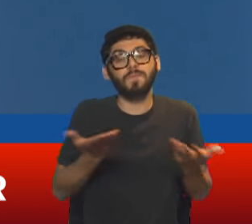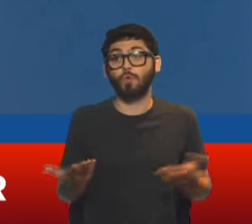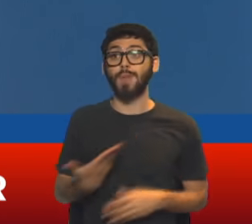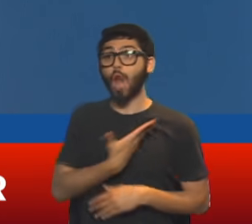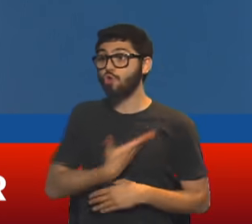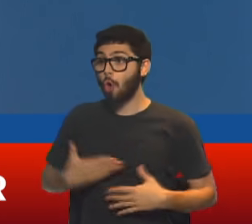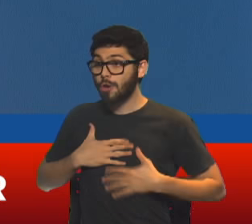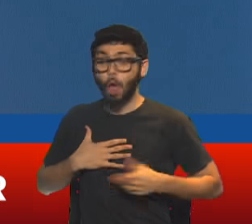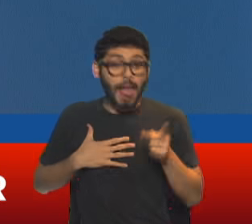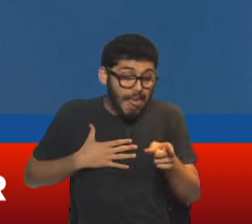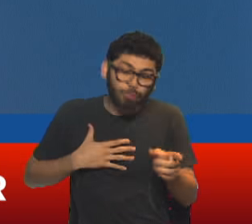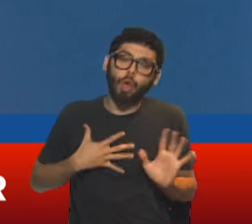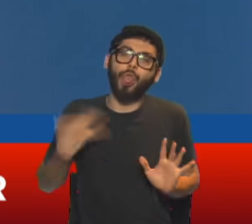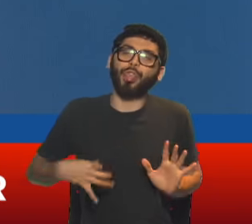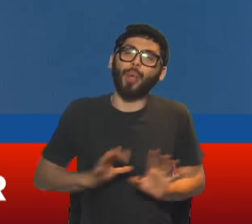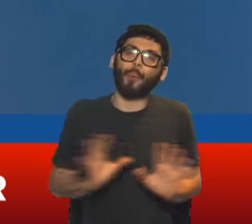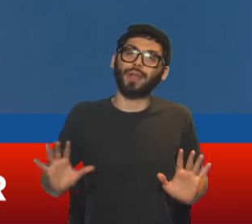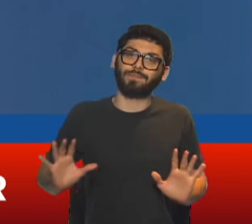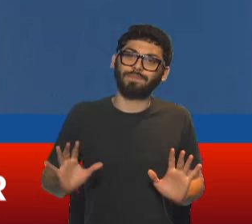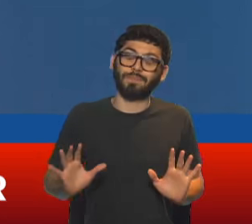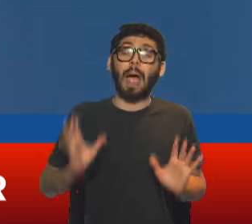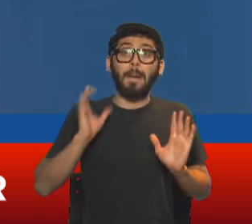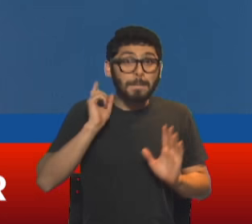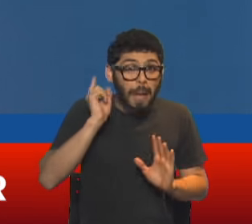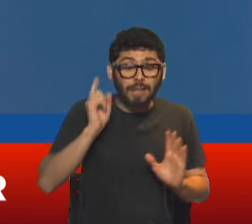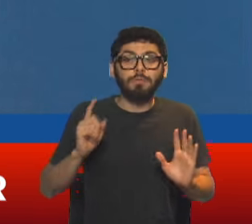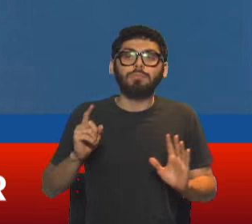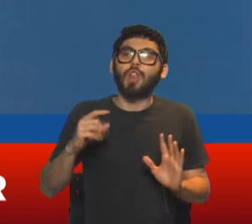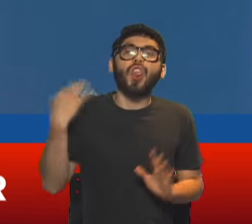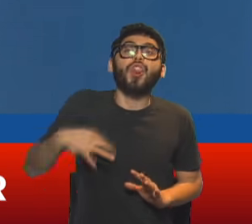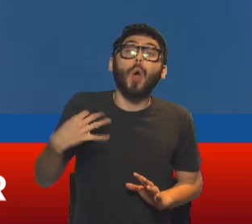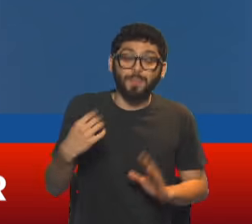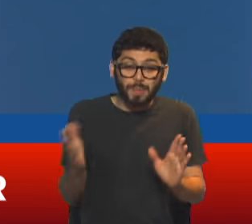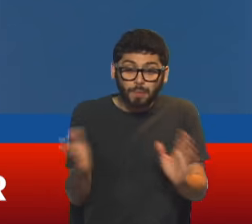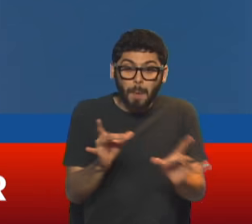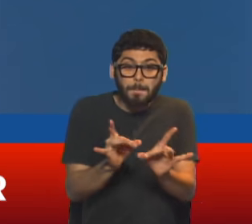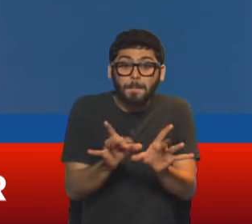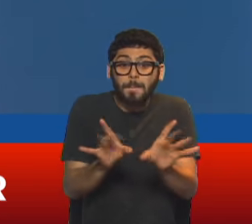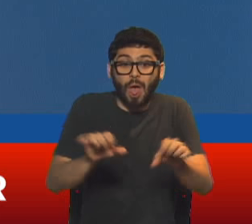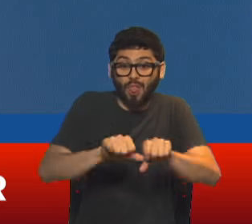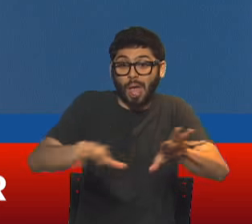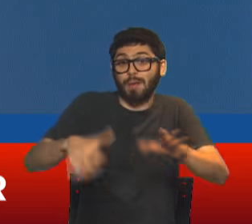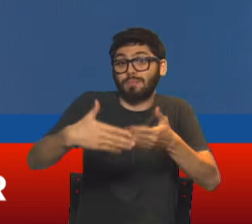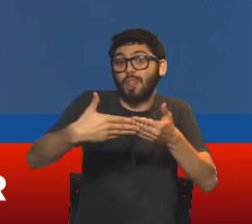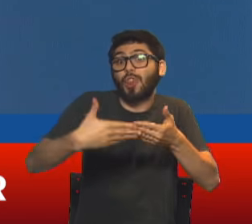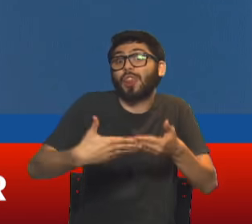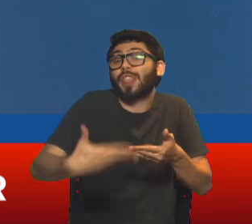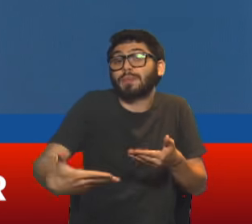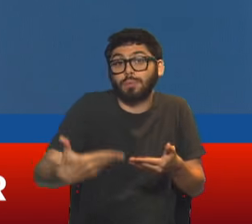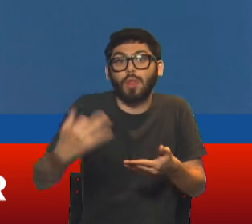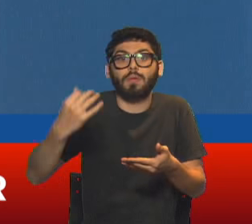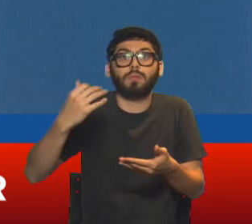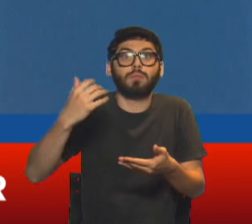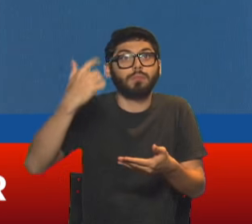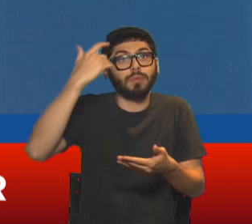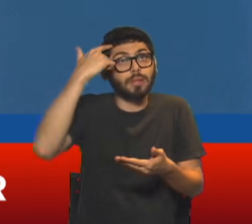gobierno eso es una prioridad y es una prioridad un contexto donde además pospandemia podemos empezar a pensar y mirando para